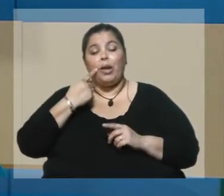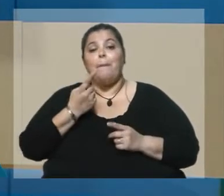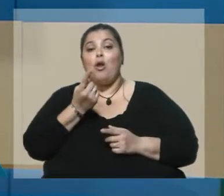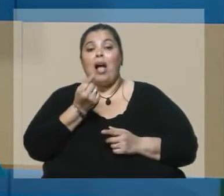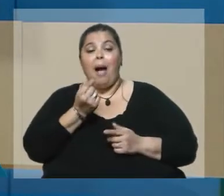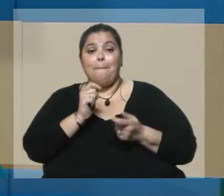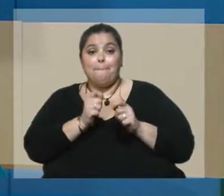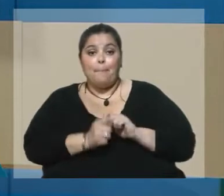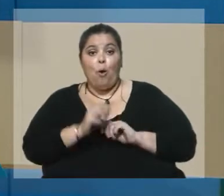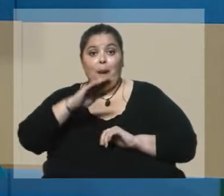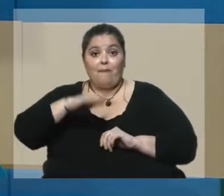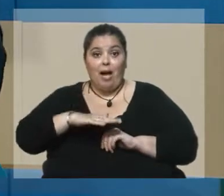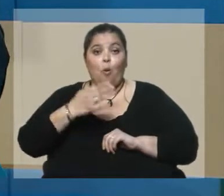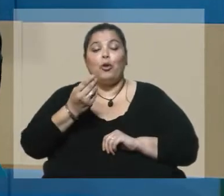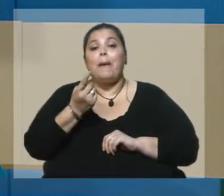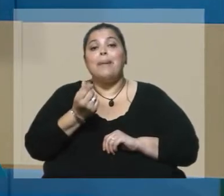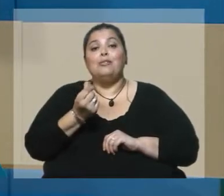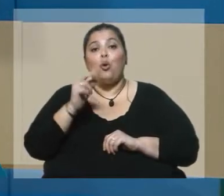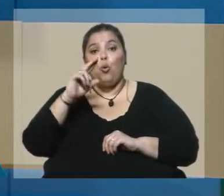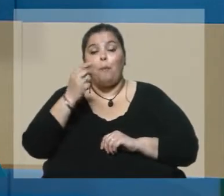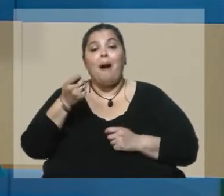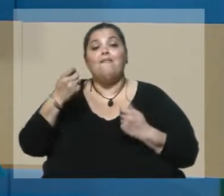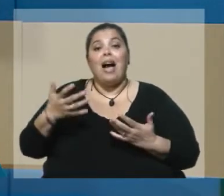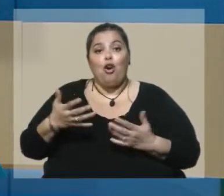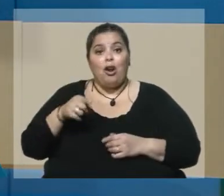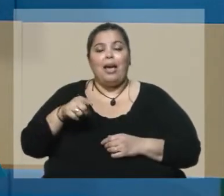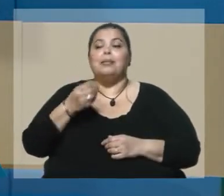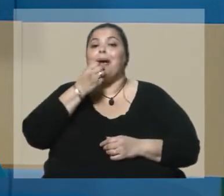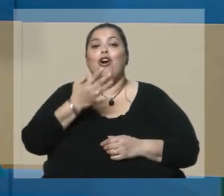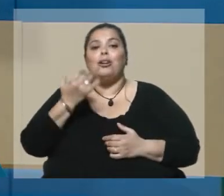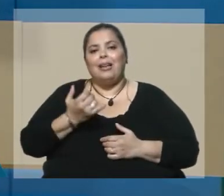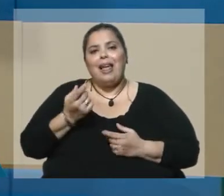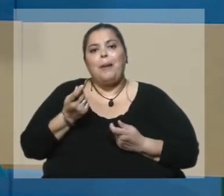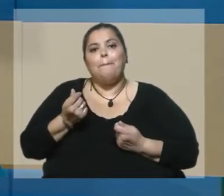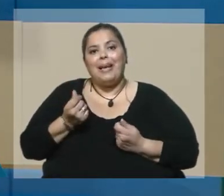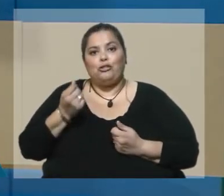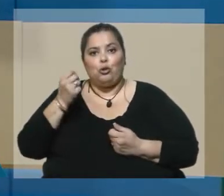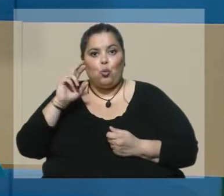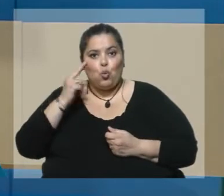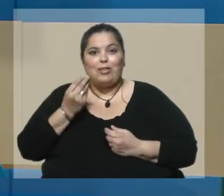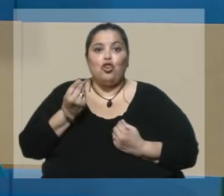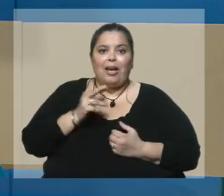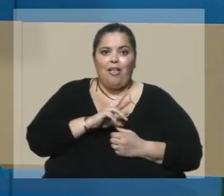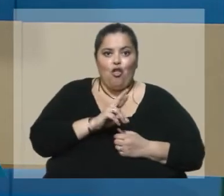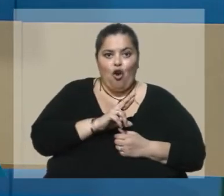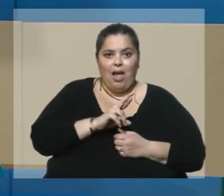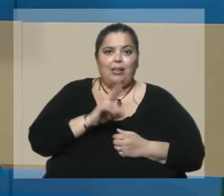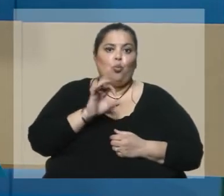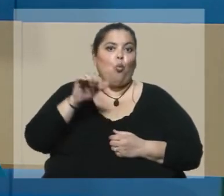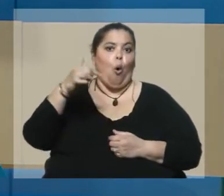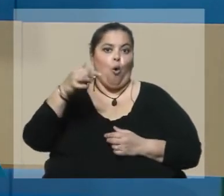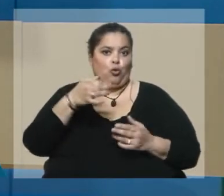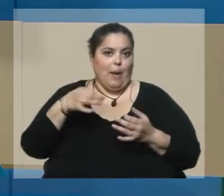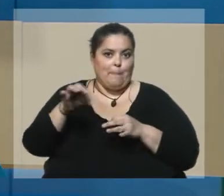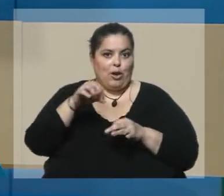más bajo porque En definitiva el peso se valoriza o es más rentable tener pesos que dólares o otras monedas pero